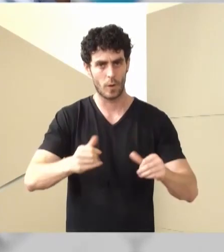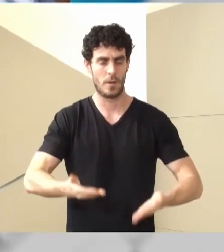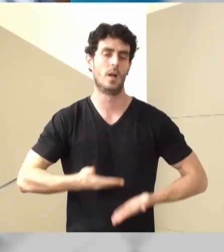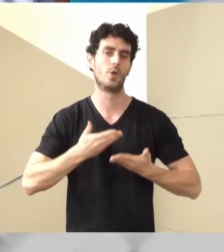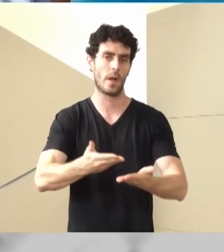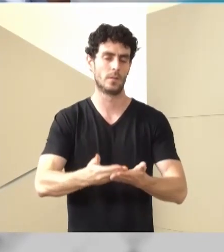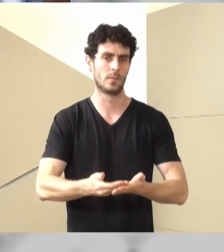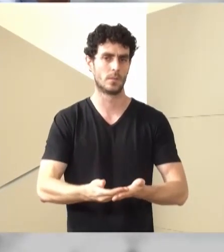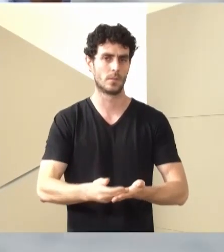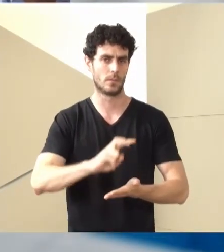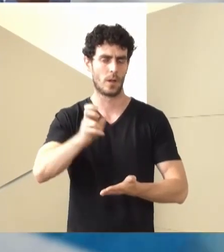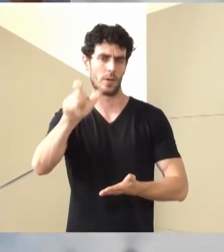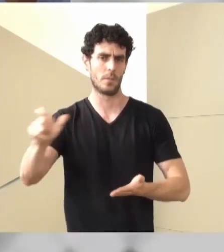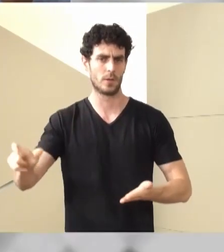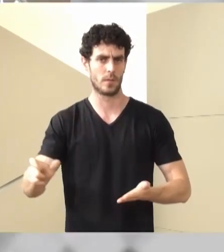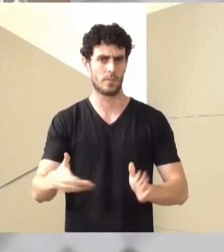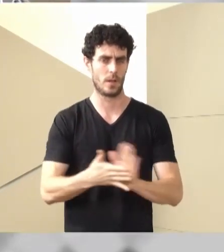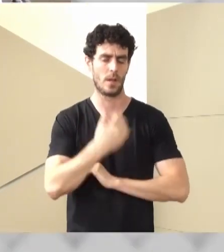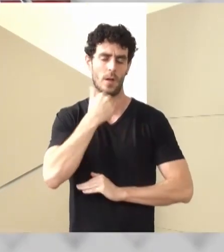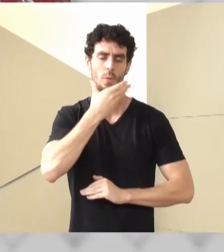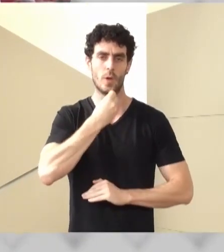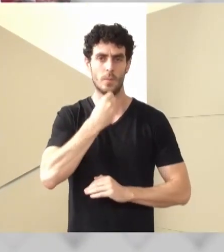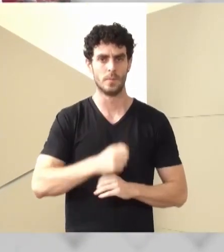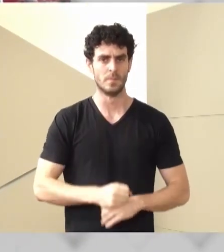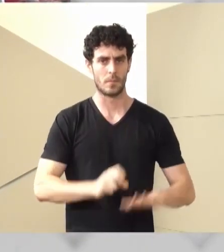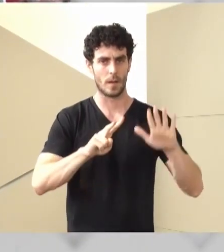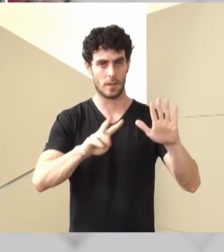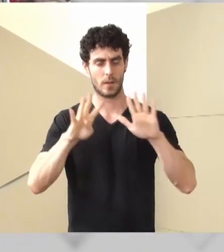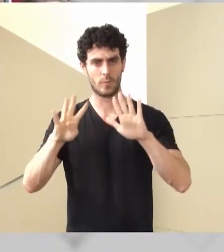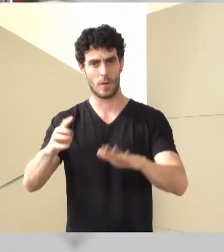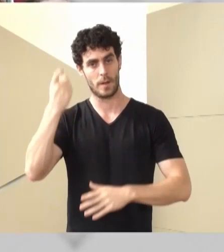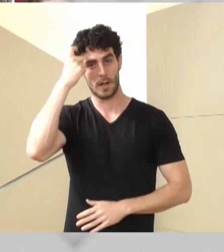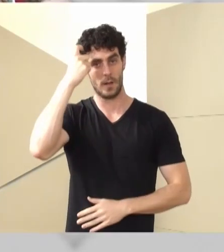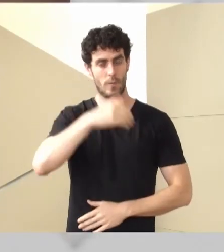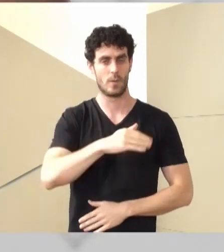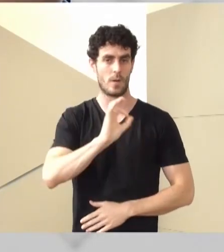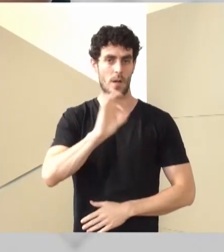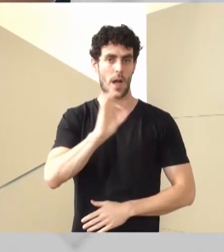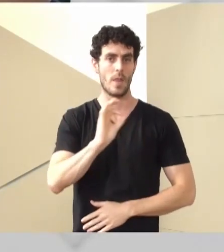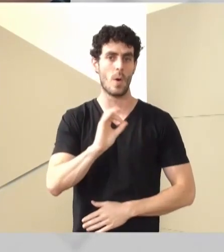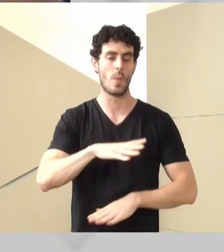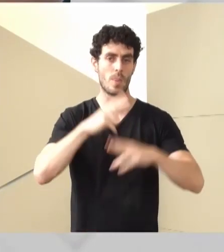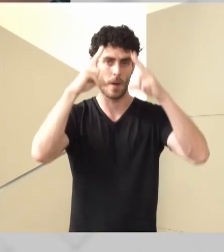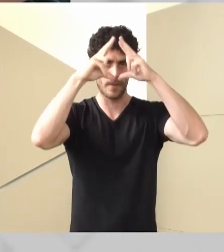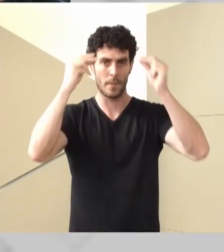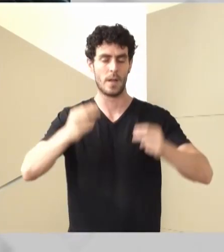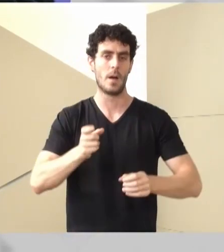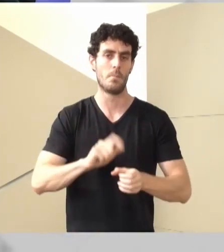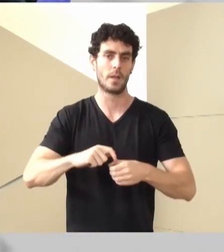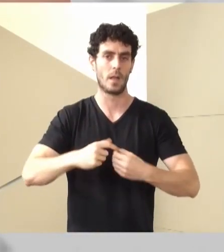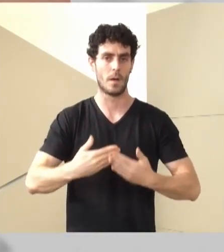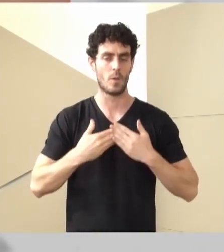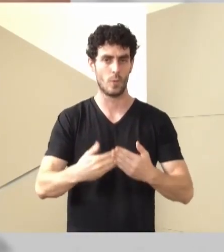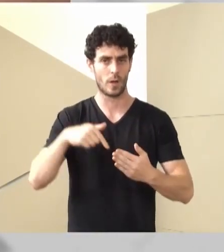los demás, o sea, es un gesto muy bonito lo que estamos haciendo. 79 estudiantes del grado de enfermería participan como voluntarios en esta